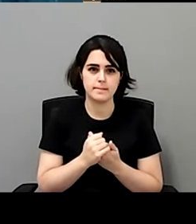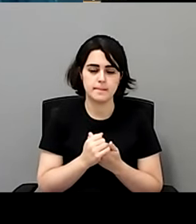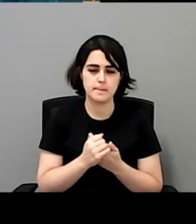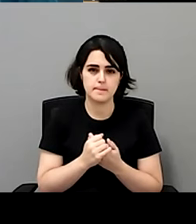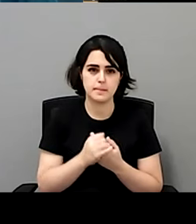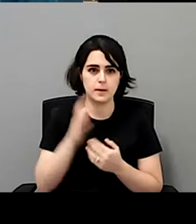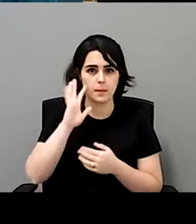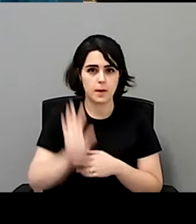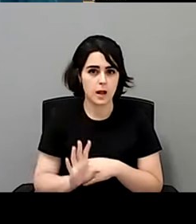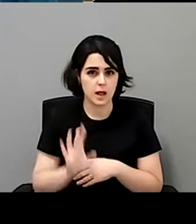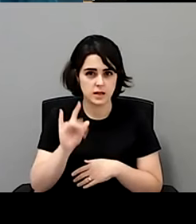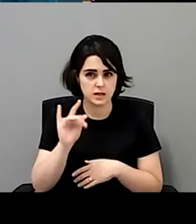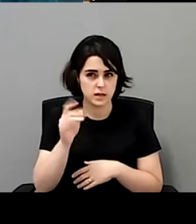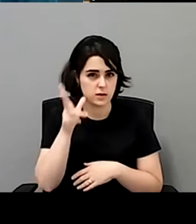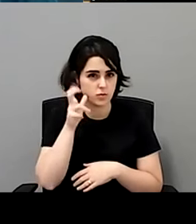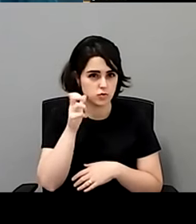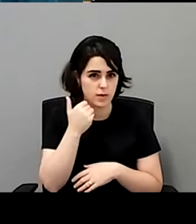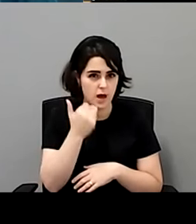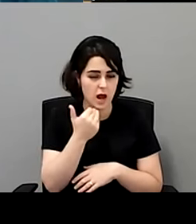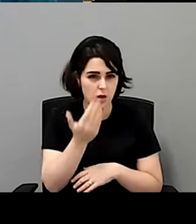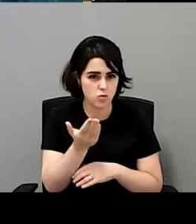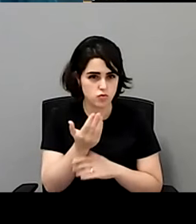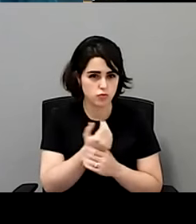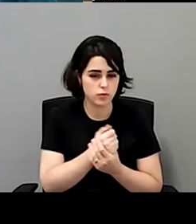Ahora aparece, ¿no? ¿Escuchamos a Antonio ahora?